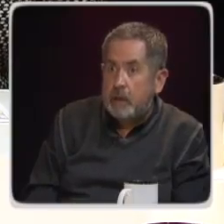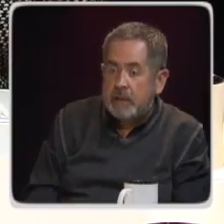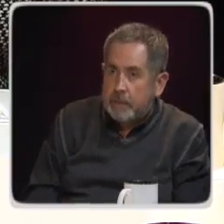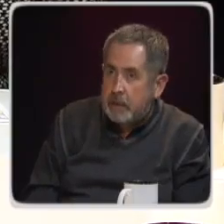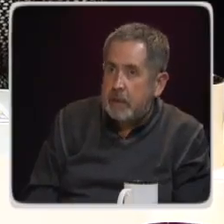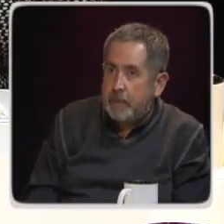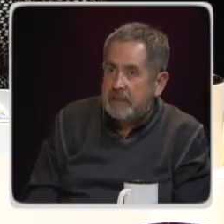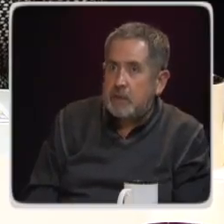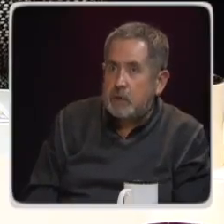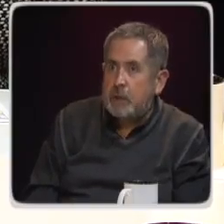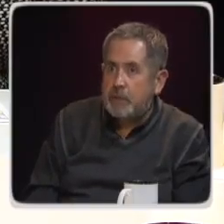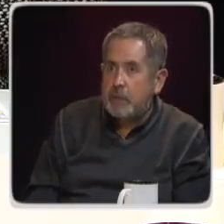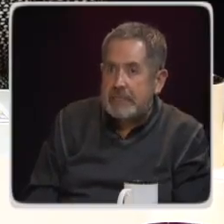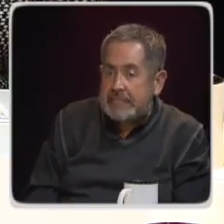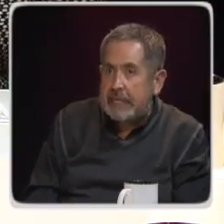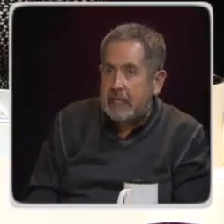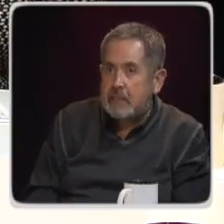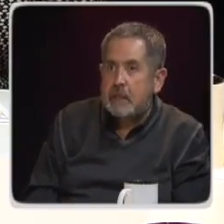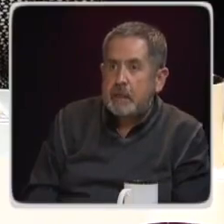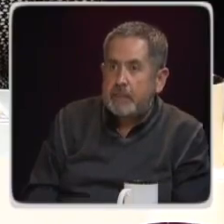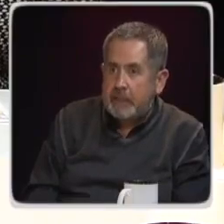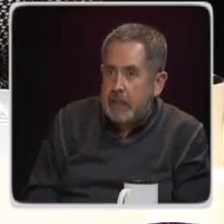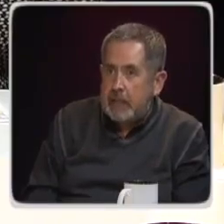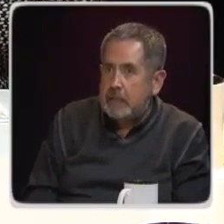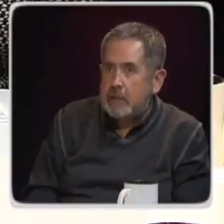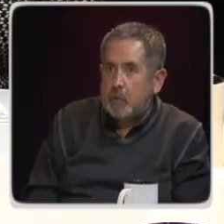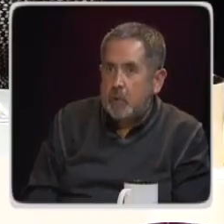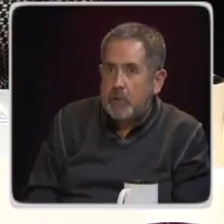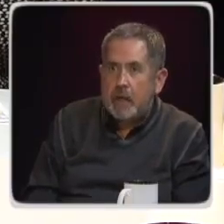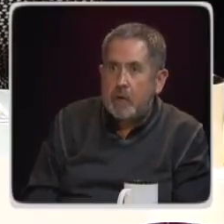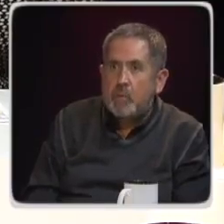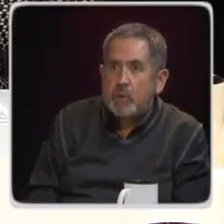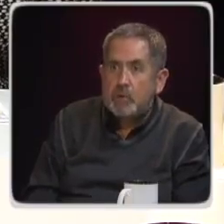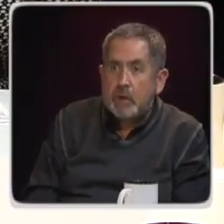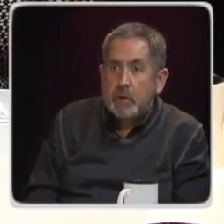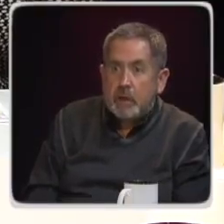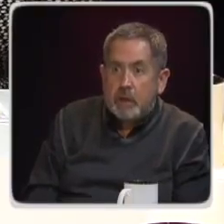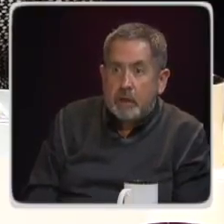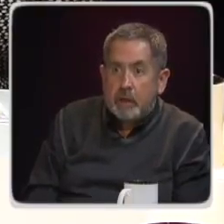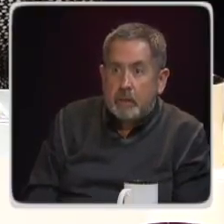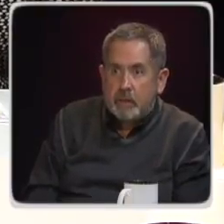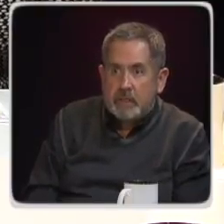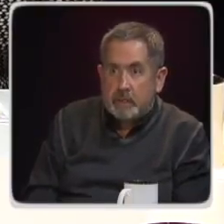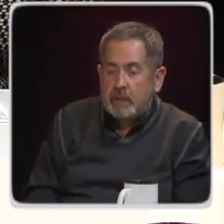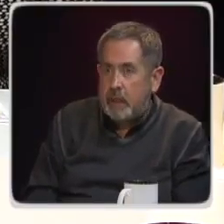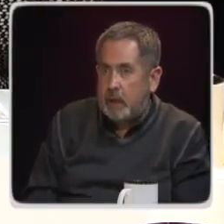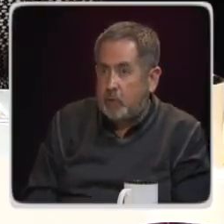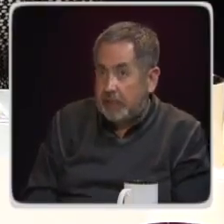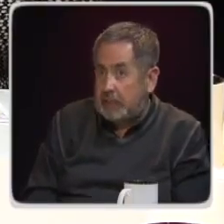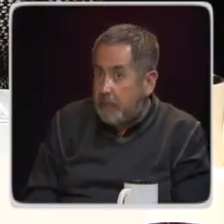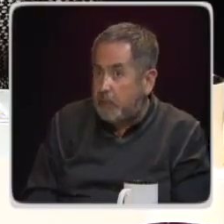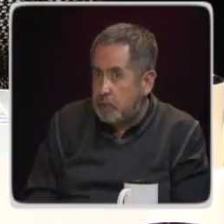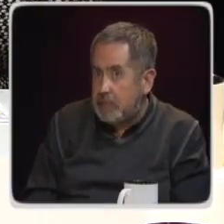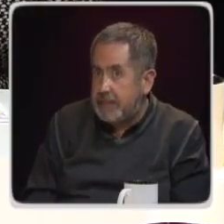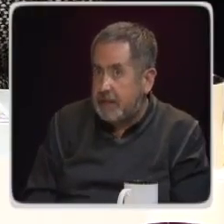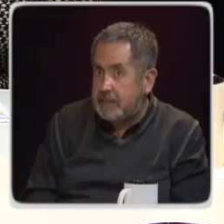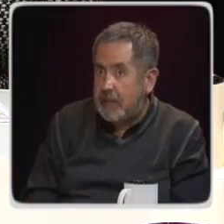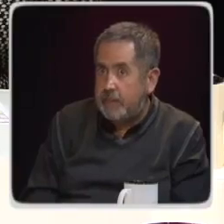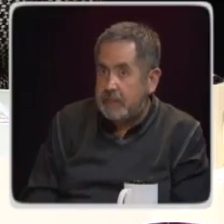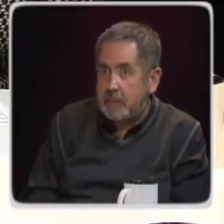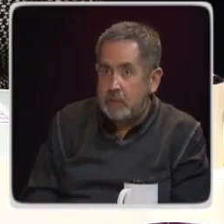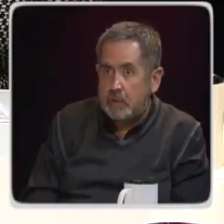en la lengua de señas. También necesitamos psicólogos, necesitamos pedagogos que sepan el trabajo efectivo para que puedan trabajar con los